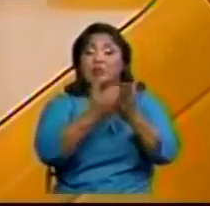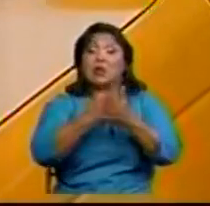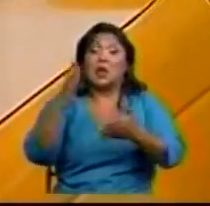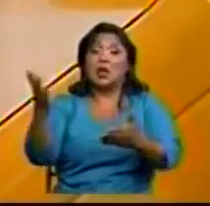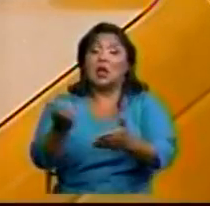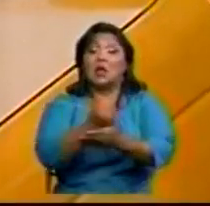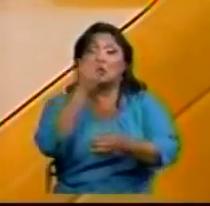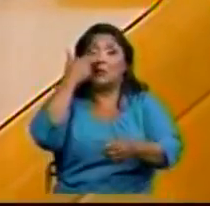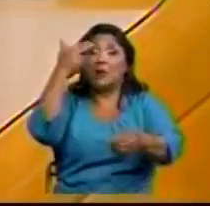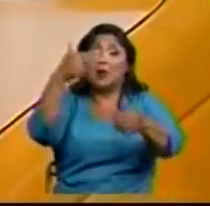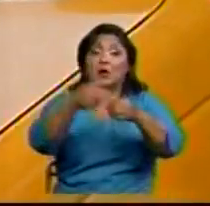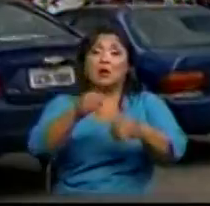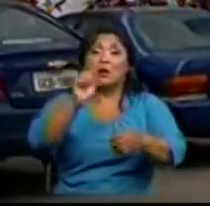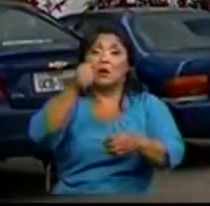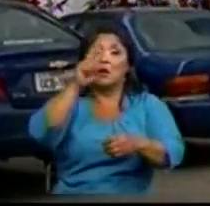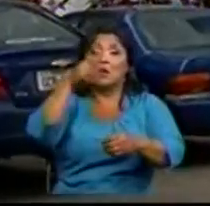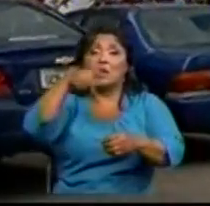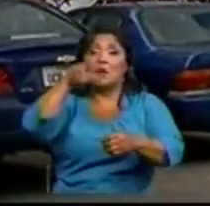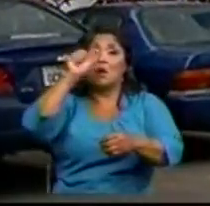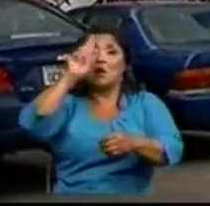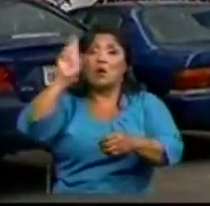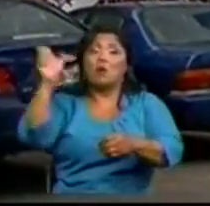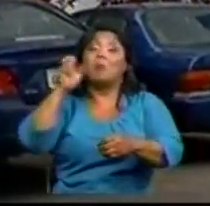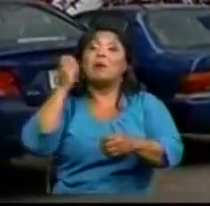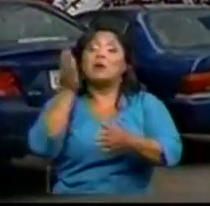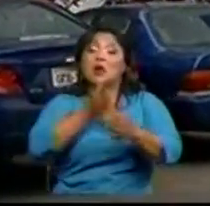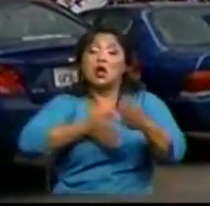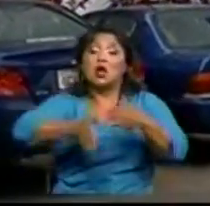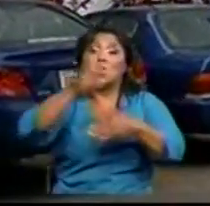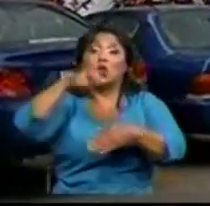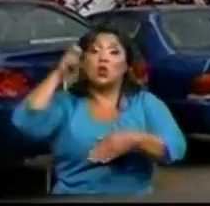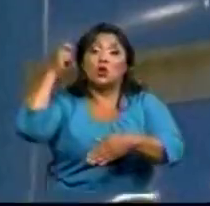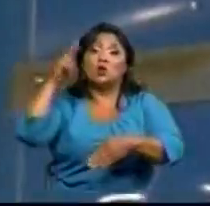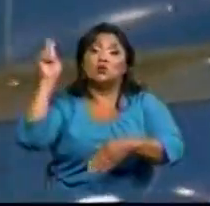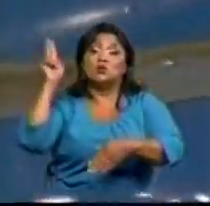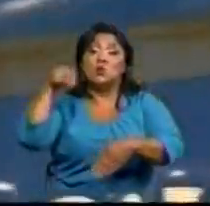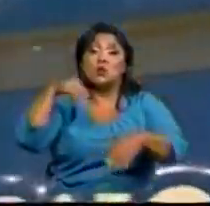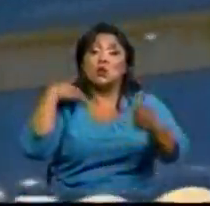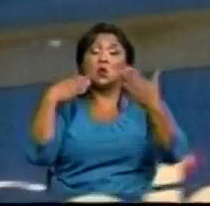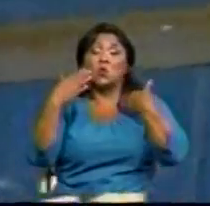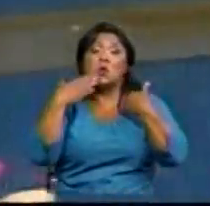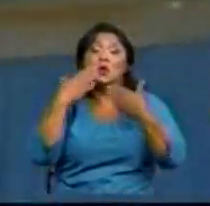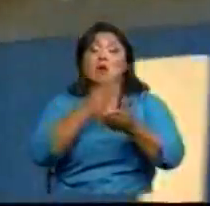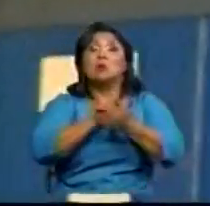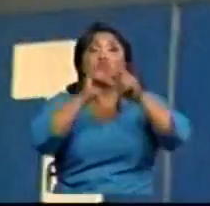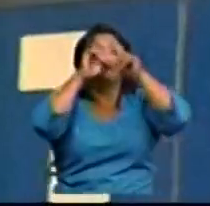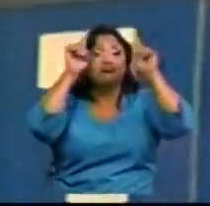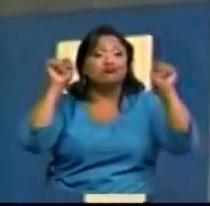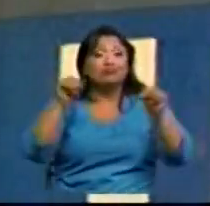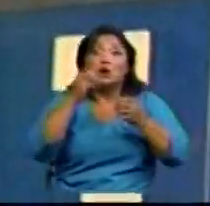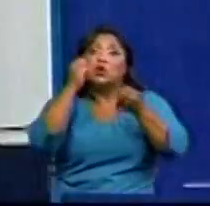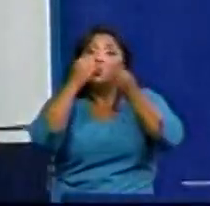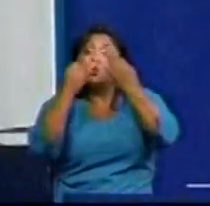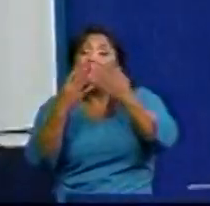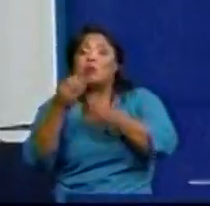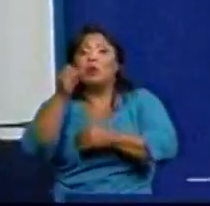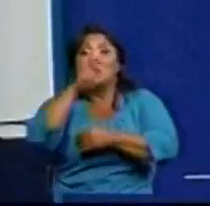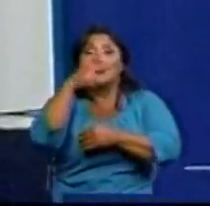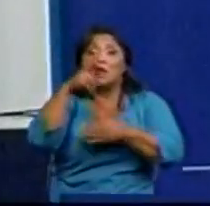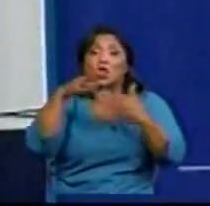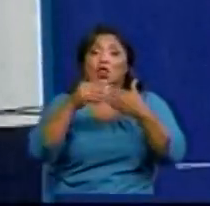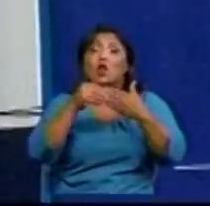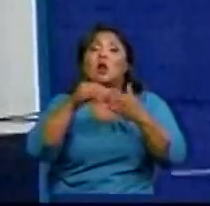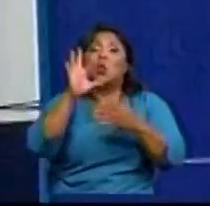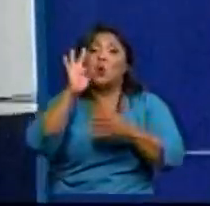para la gasolina ha subido en un recorrido de norte a sur por guayaquil la oferta varía entre 3 dólares con 9 centavos